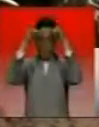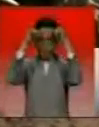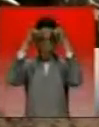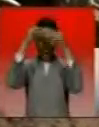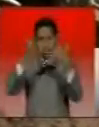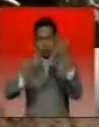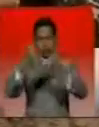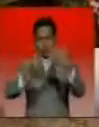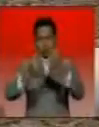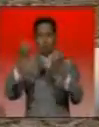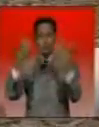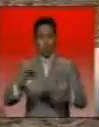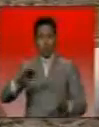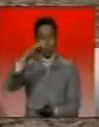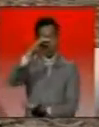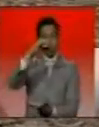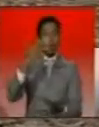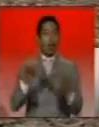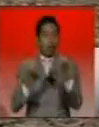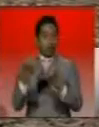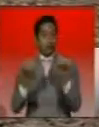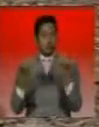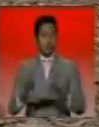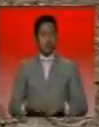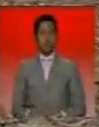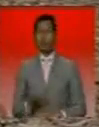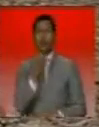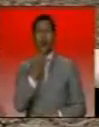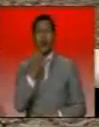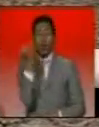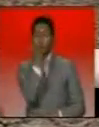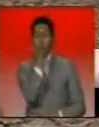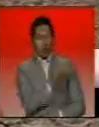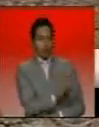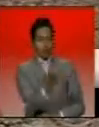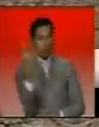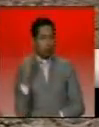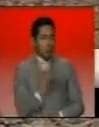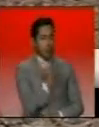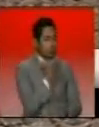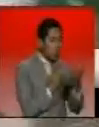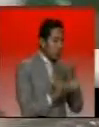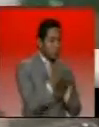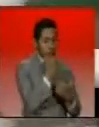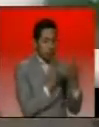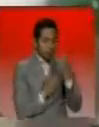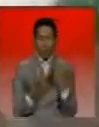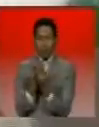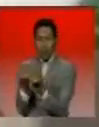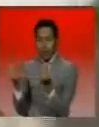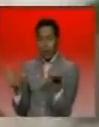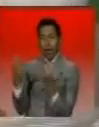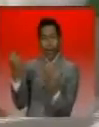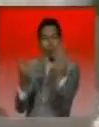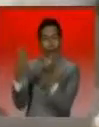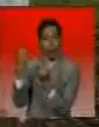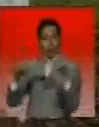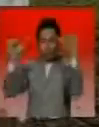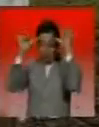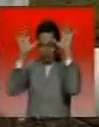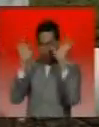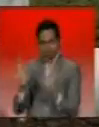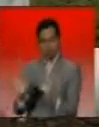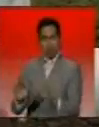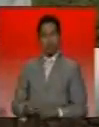materia prima. Solo se da pasto natural y eso hace que la calidad sea buena. Posteriormente empieza